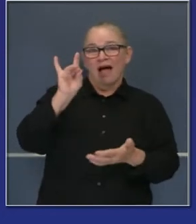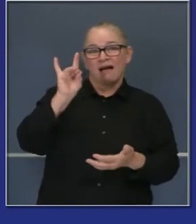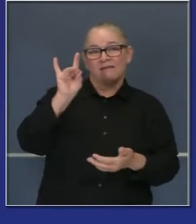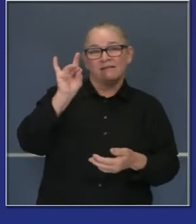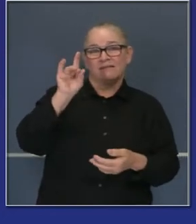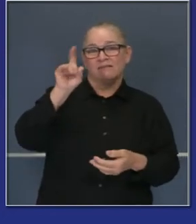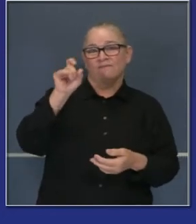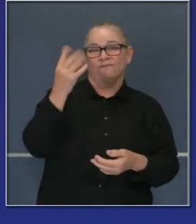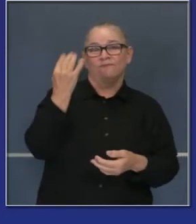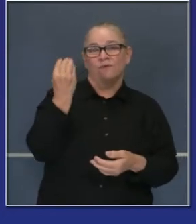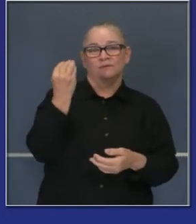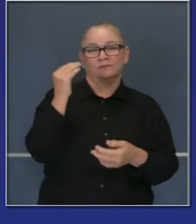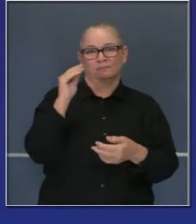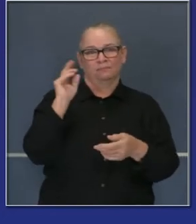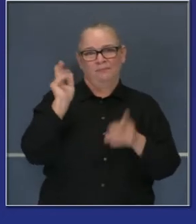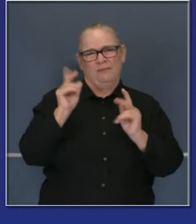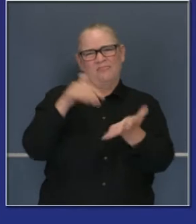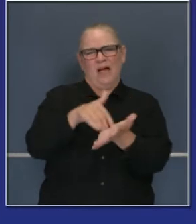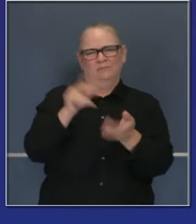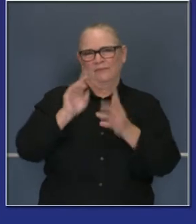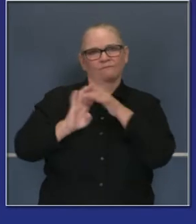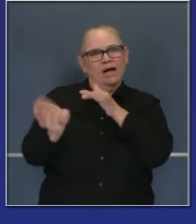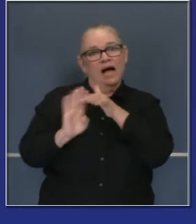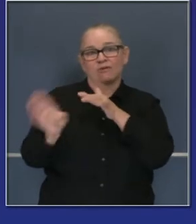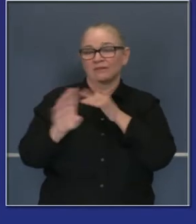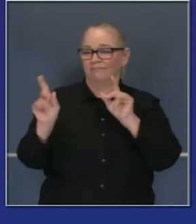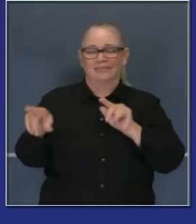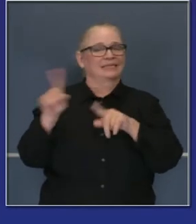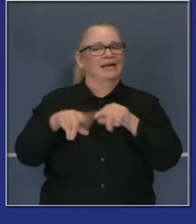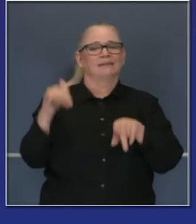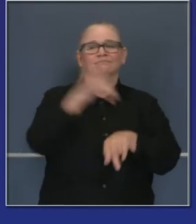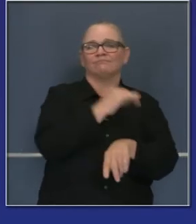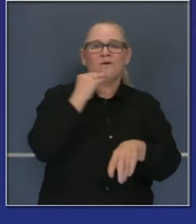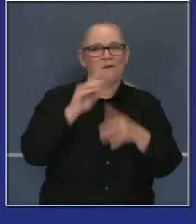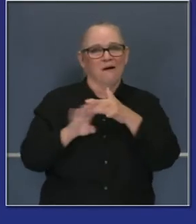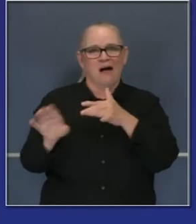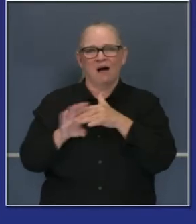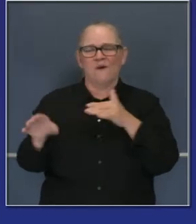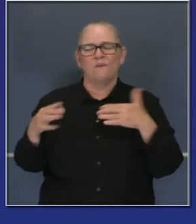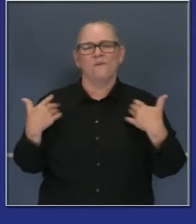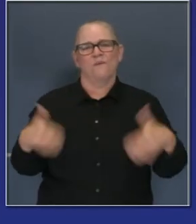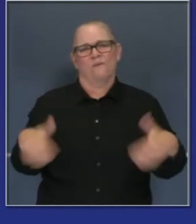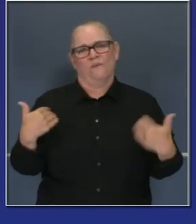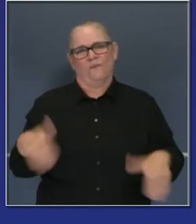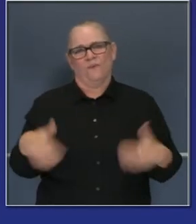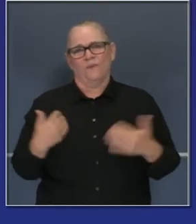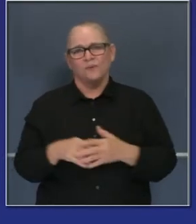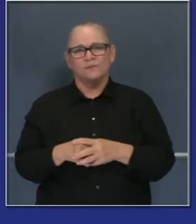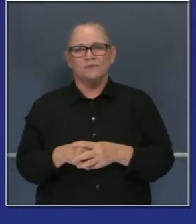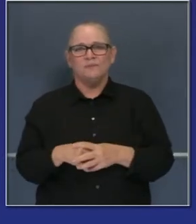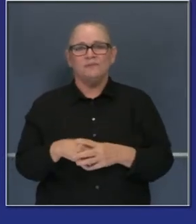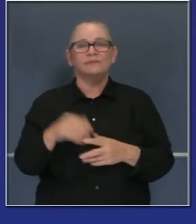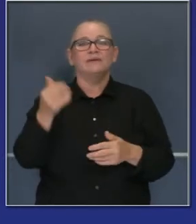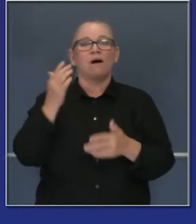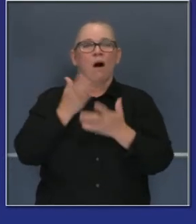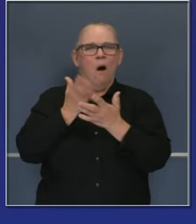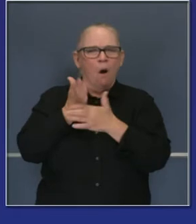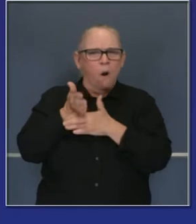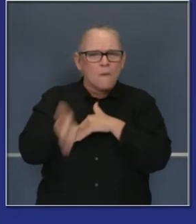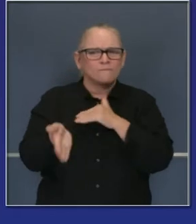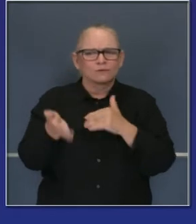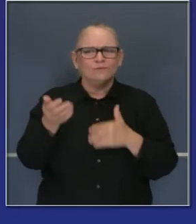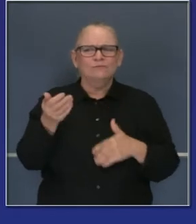38 mil personas que han sido evacuadas y más de 3.4 millones de acres que se han quemado hasta la fecha